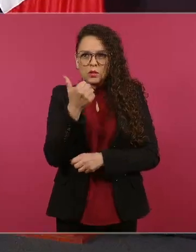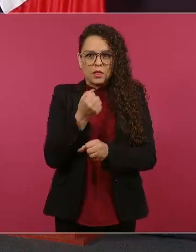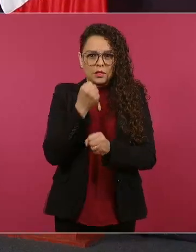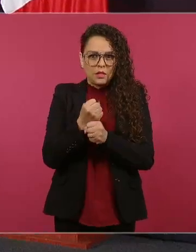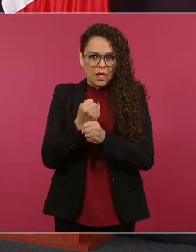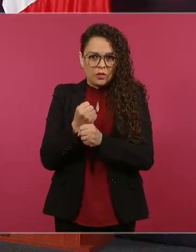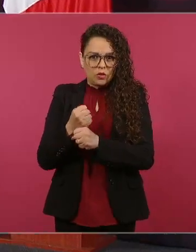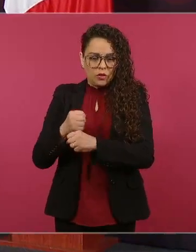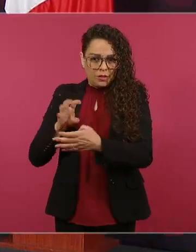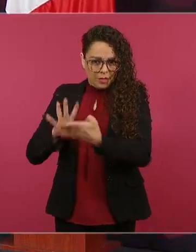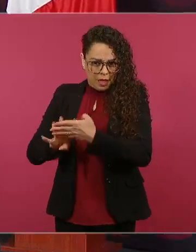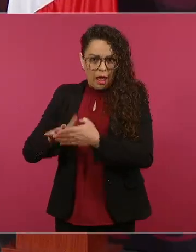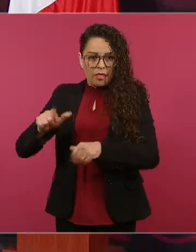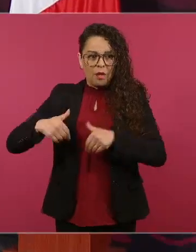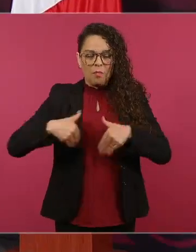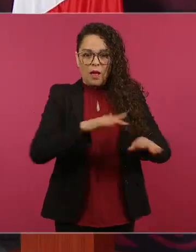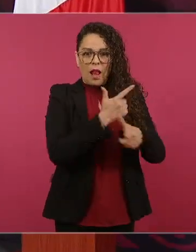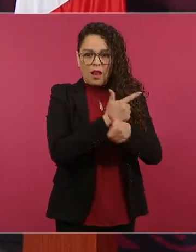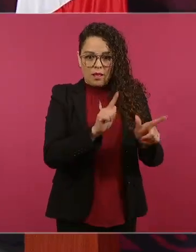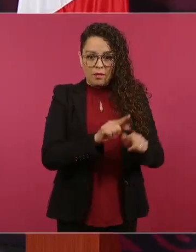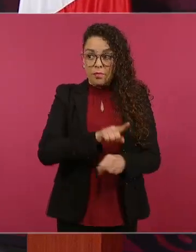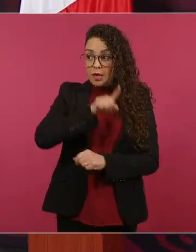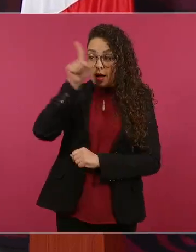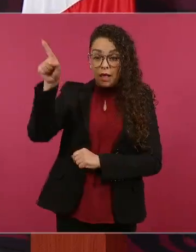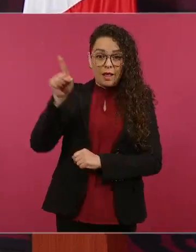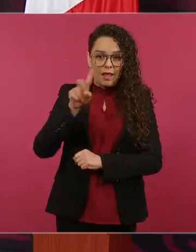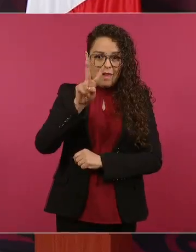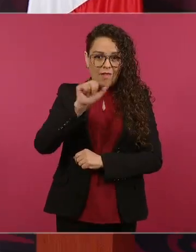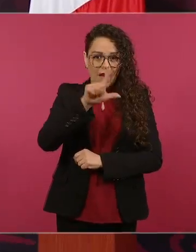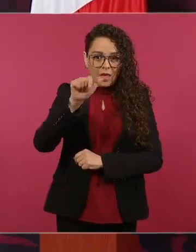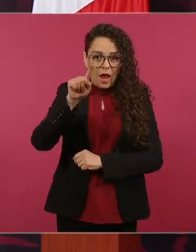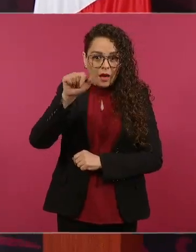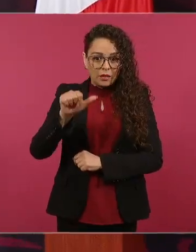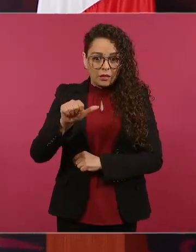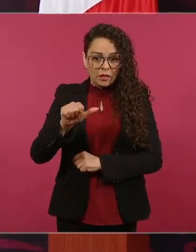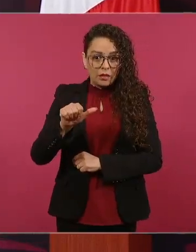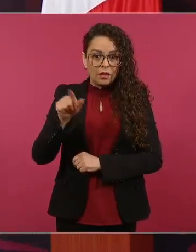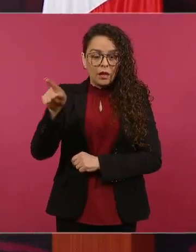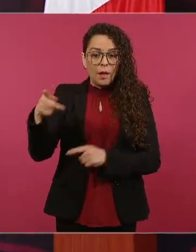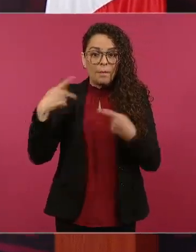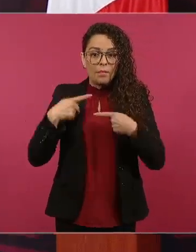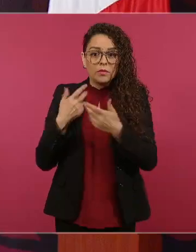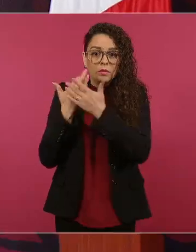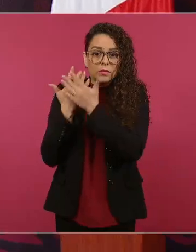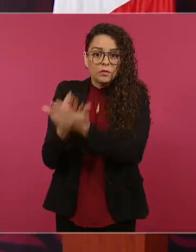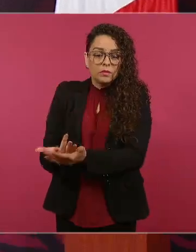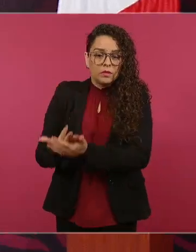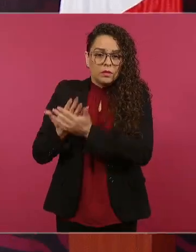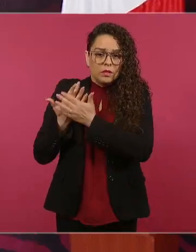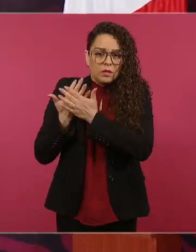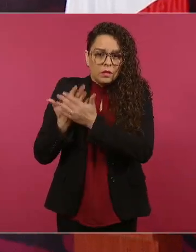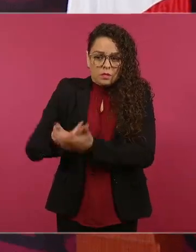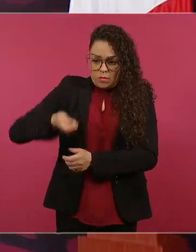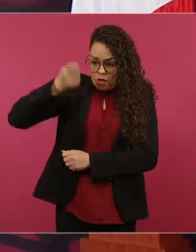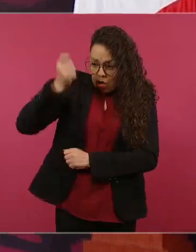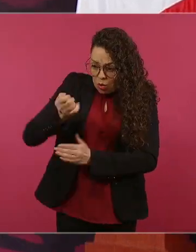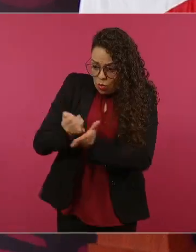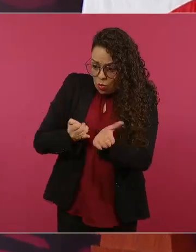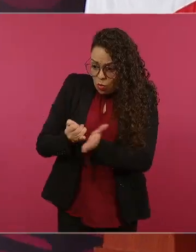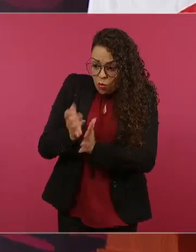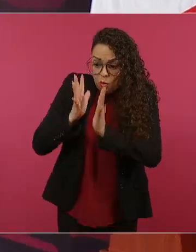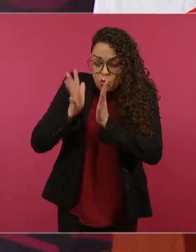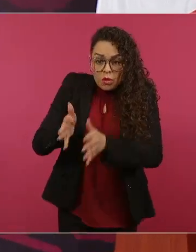Vallarta lleva 18 años sin sentencia, sin sentencia.